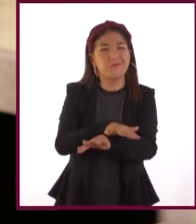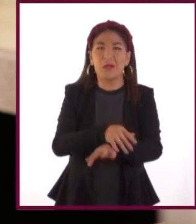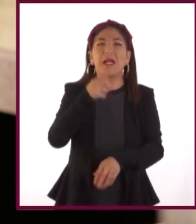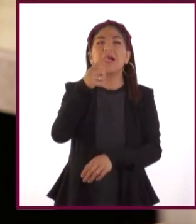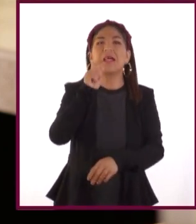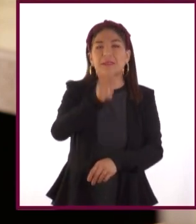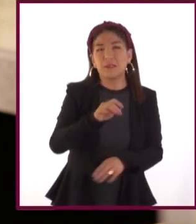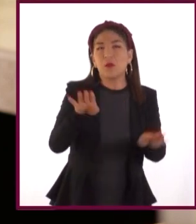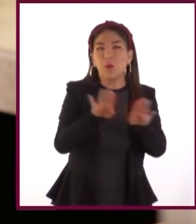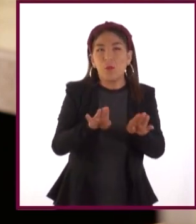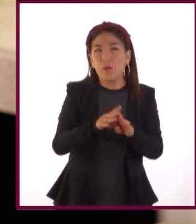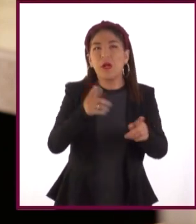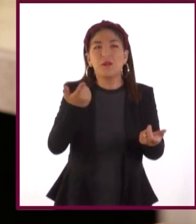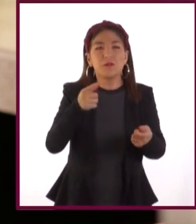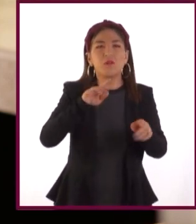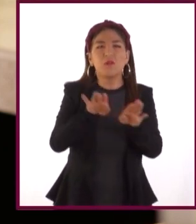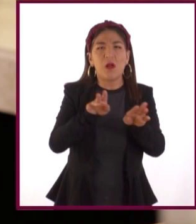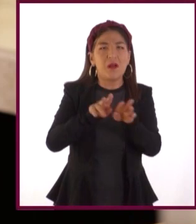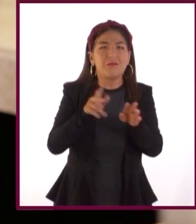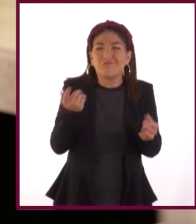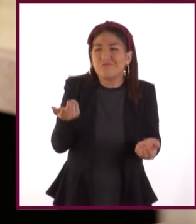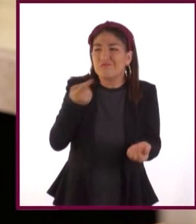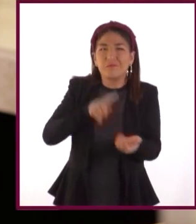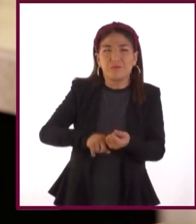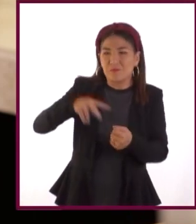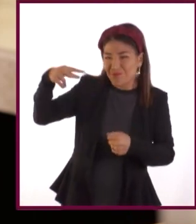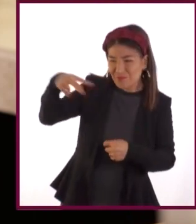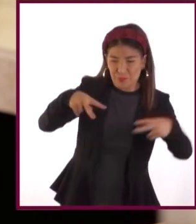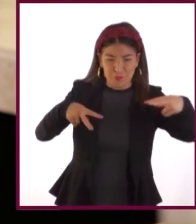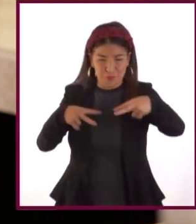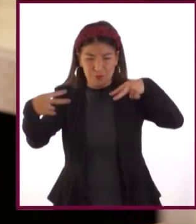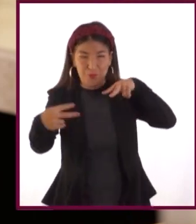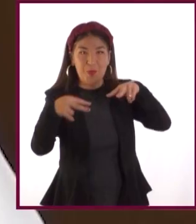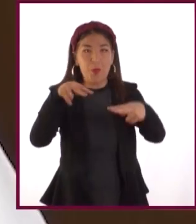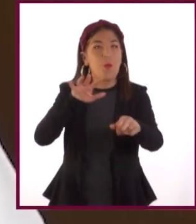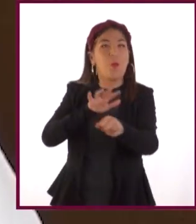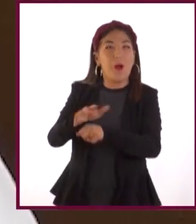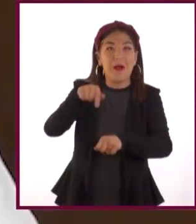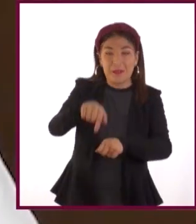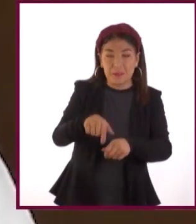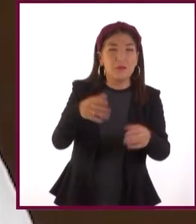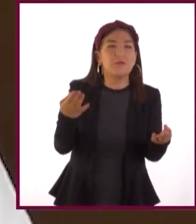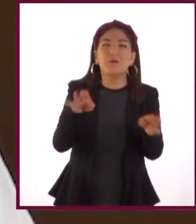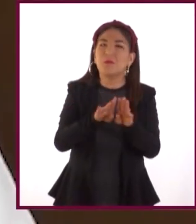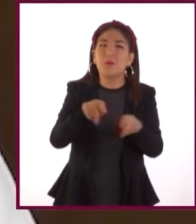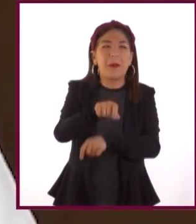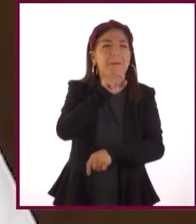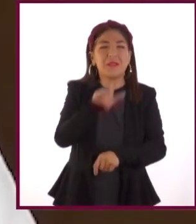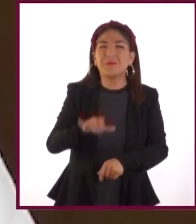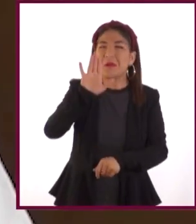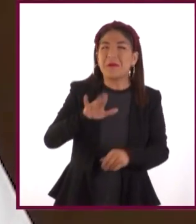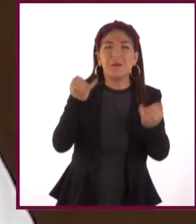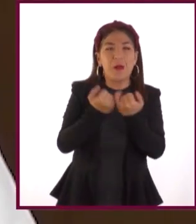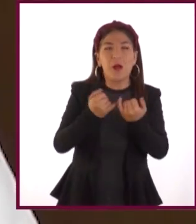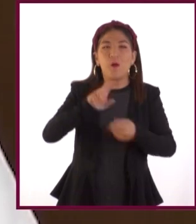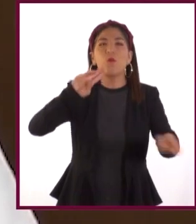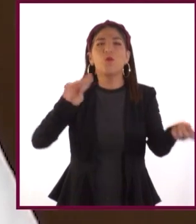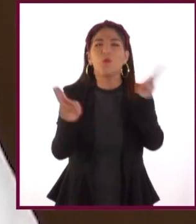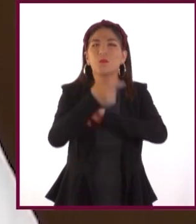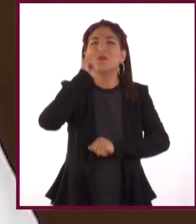las propiedades físicas. Entonces, un material isotrópico será aquel cuya